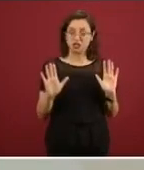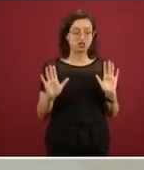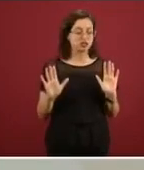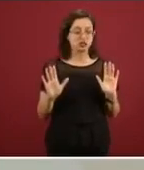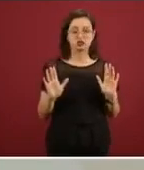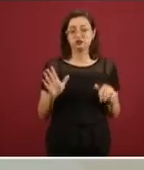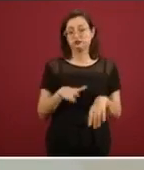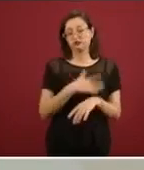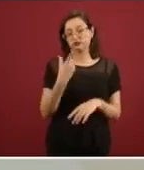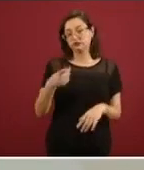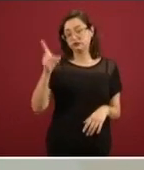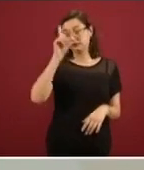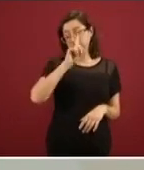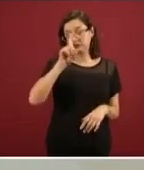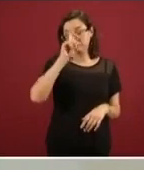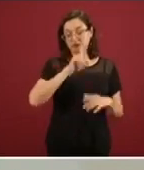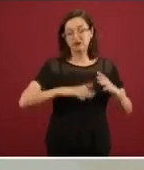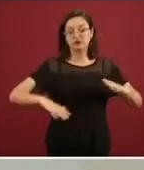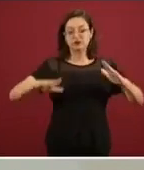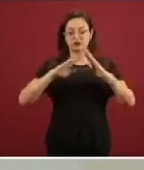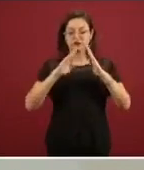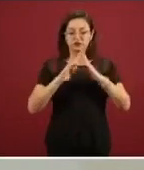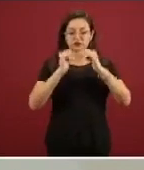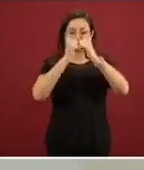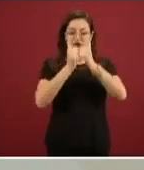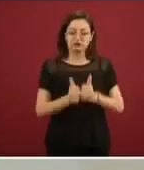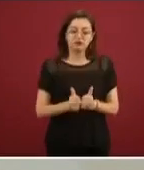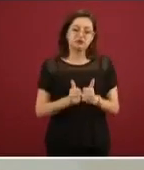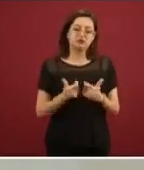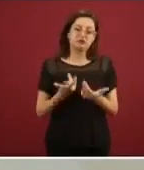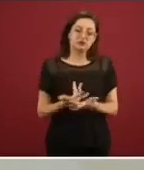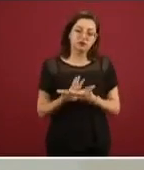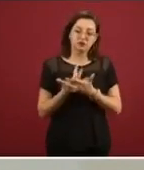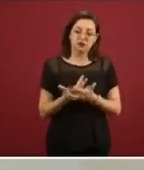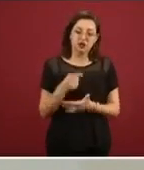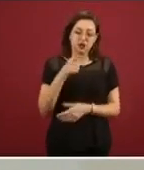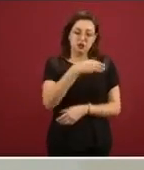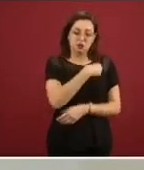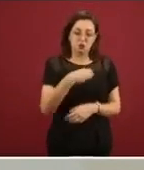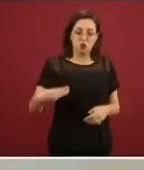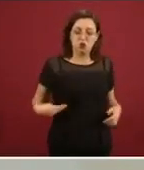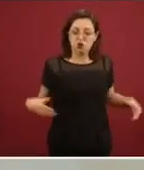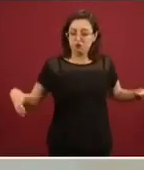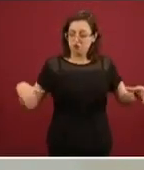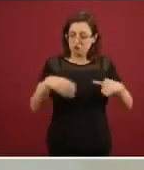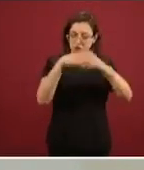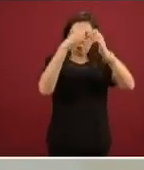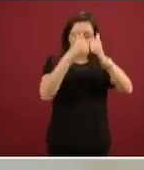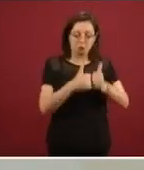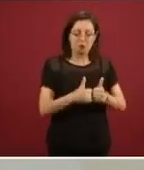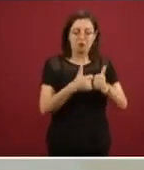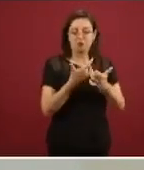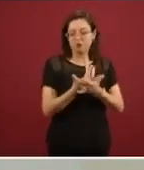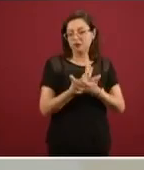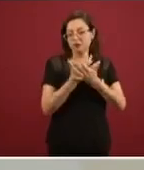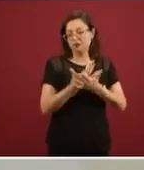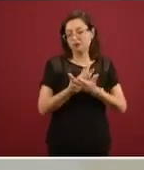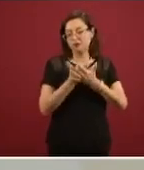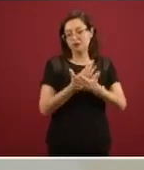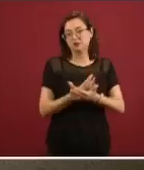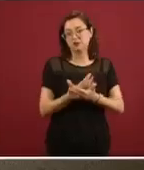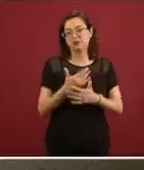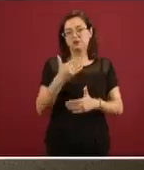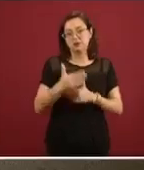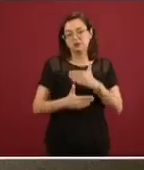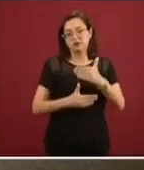la recomendación es quédate en casa y esperando que se tenga en sus municipios todo lo necesario para quedarse en casa, y eso precisamente